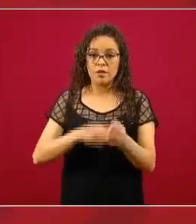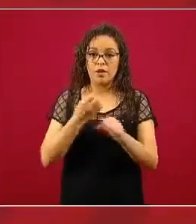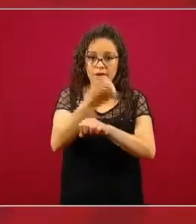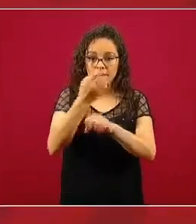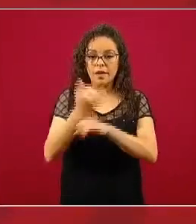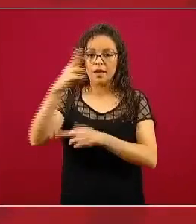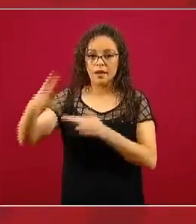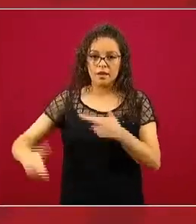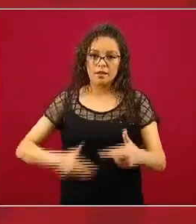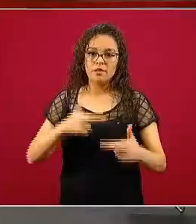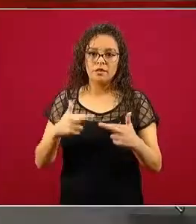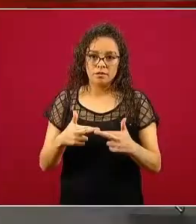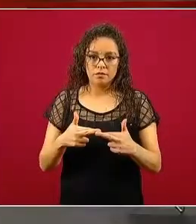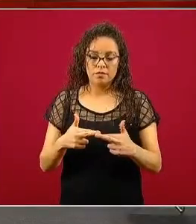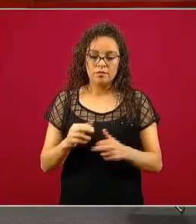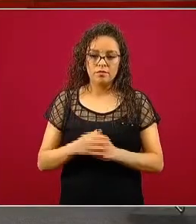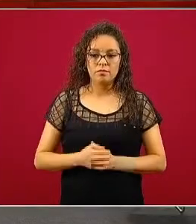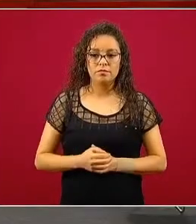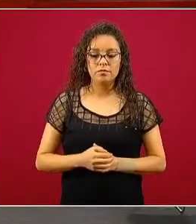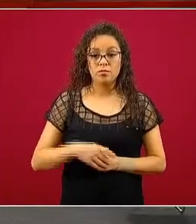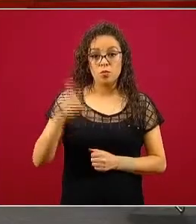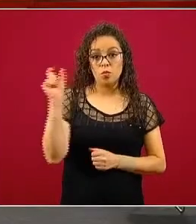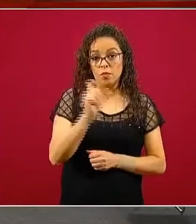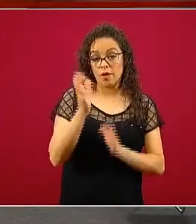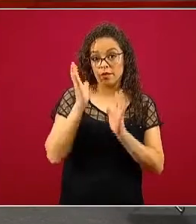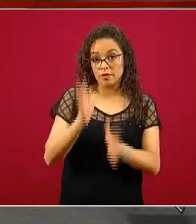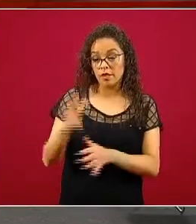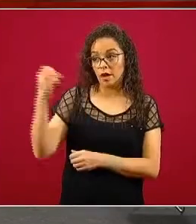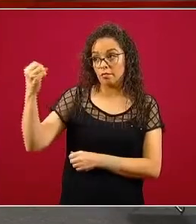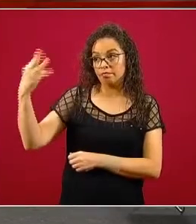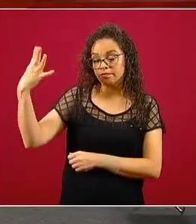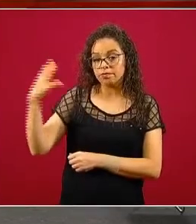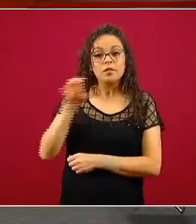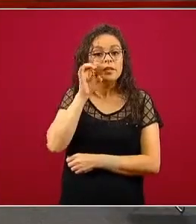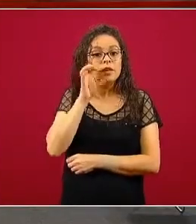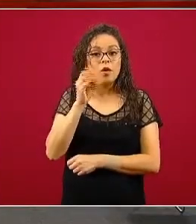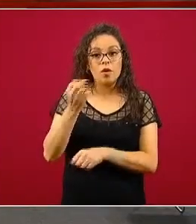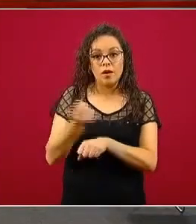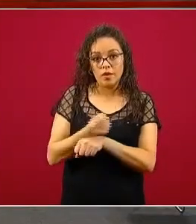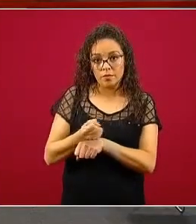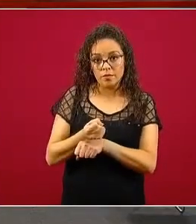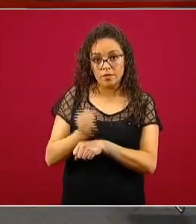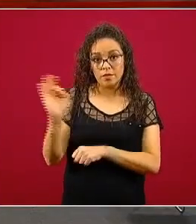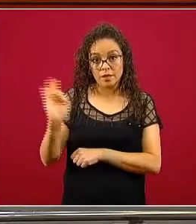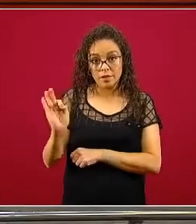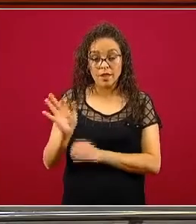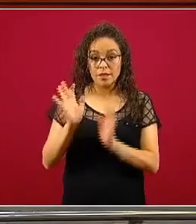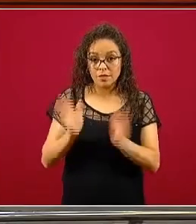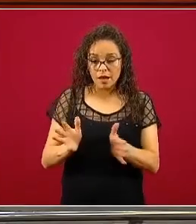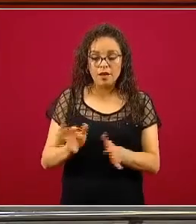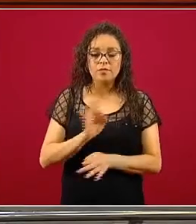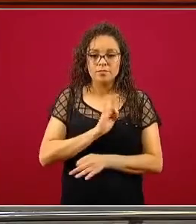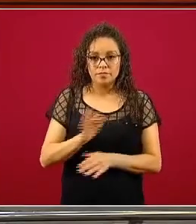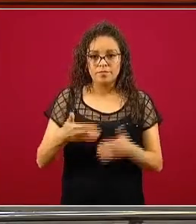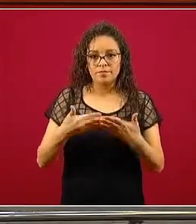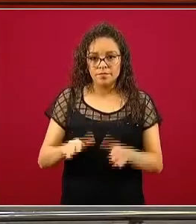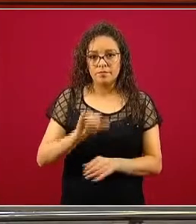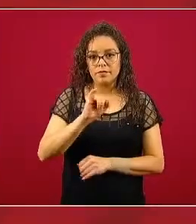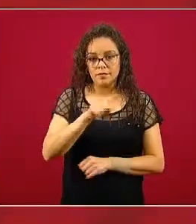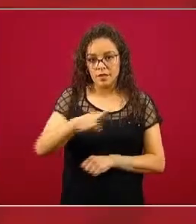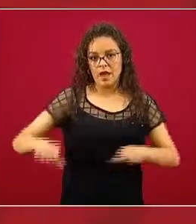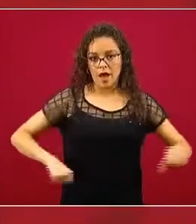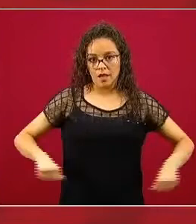donde exista un semáforo en color anaranjado o en amarillo, podrán tener lugar estas